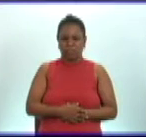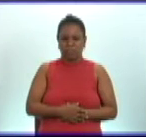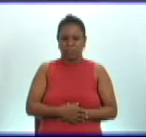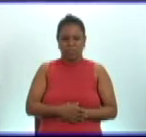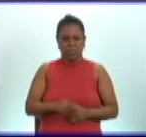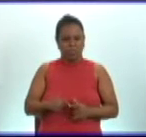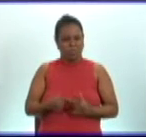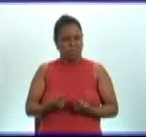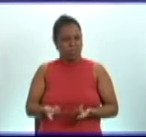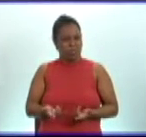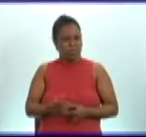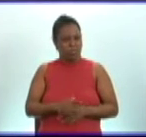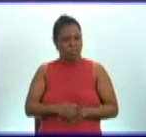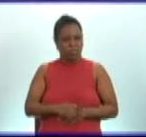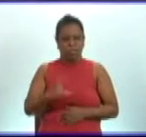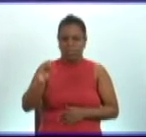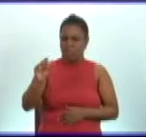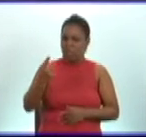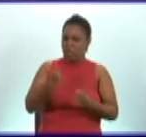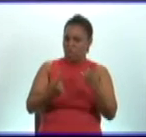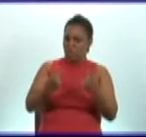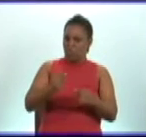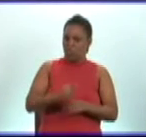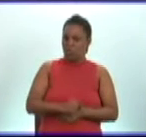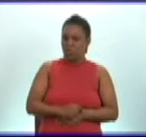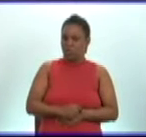Pero... Dígame una cosa, señor Dionisio.